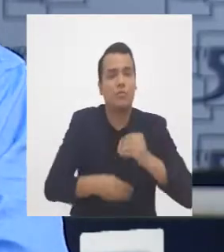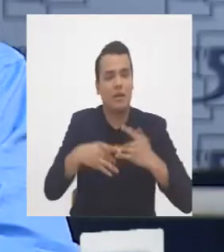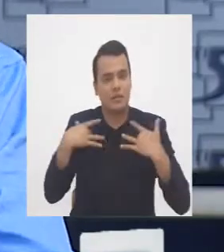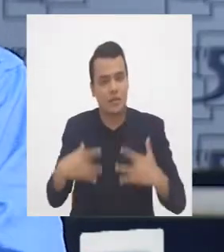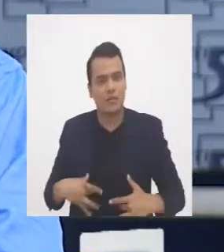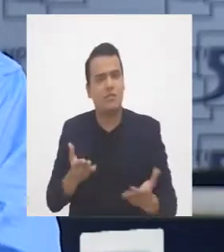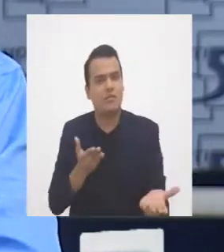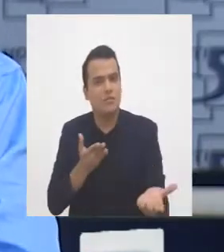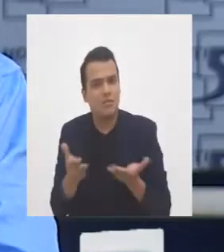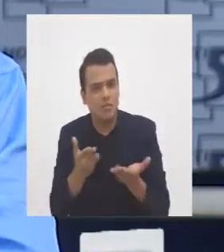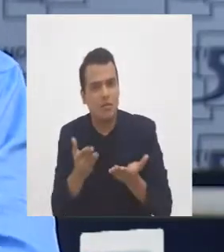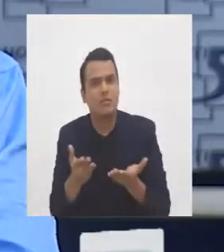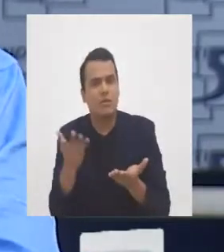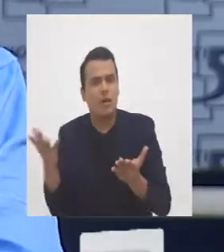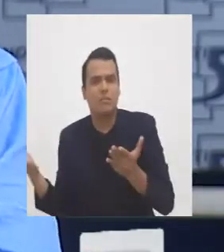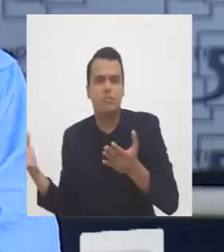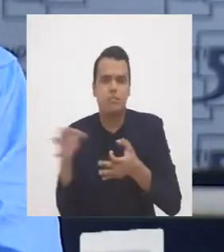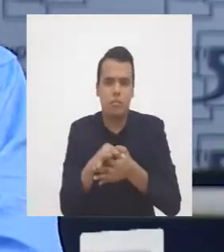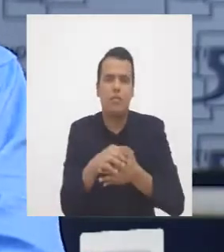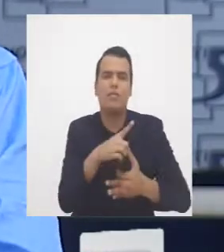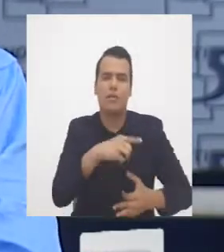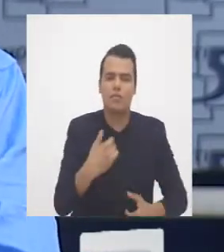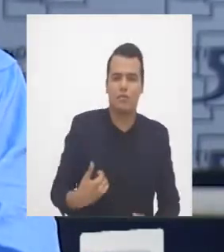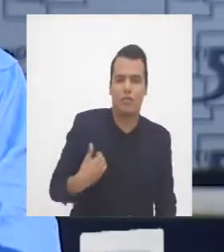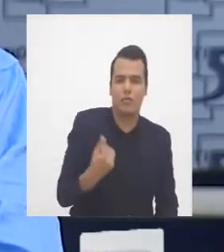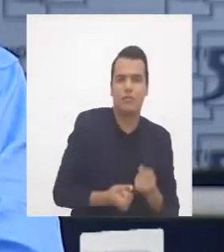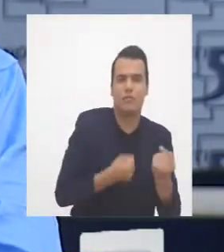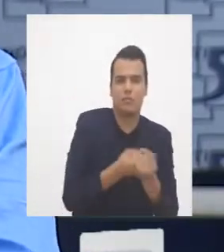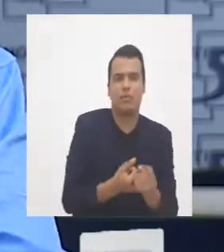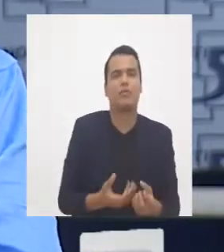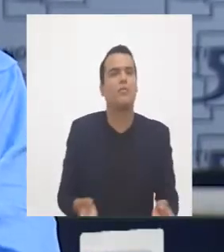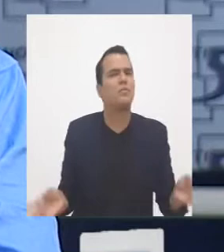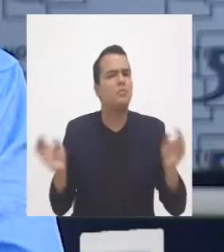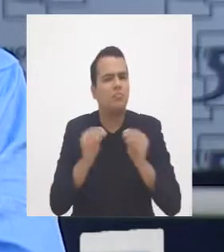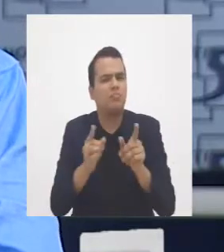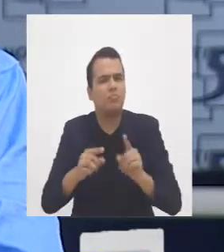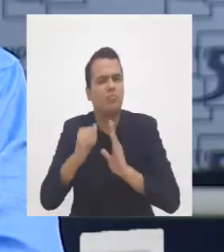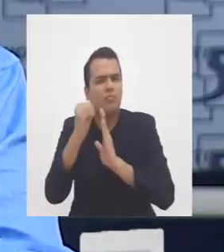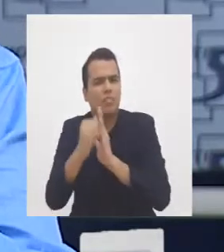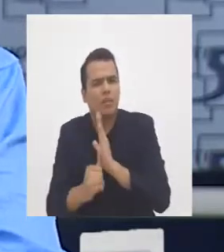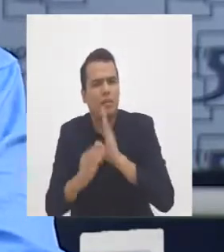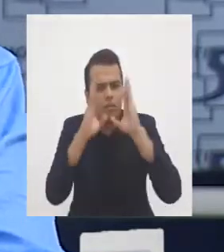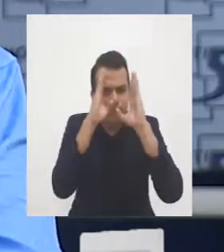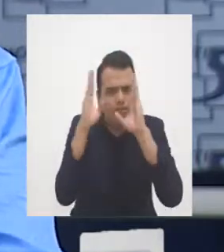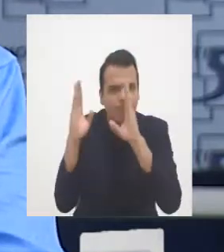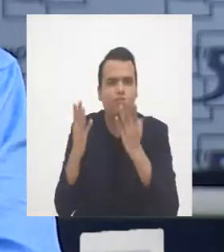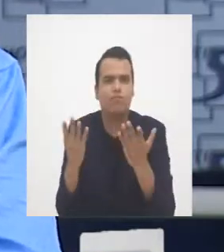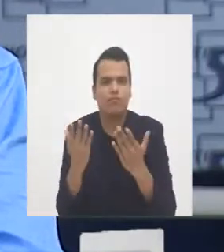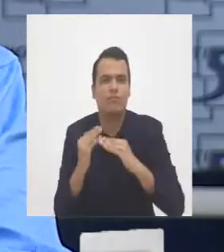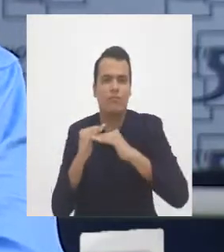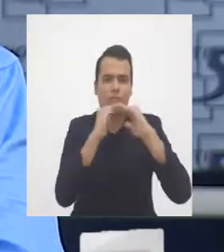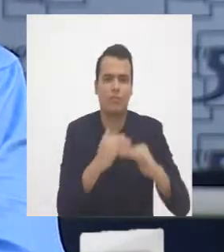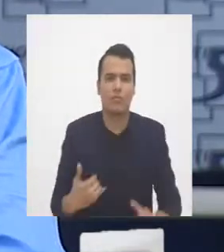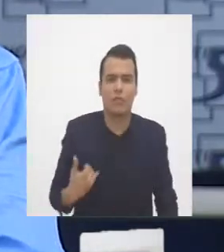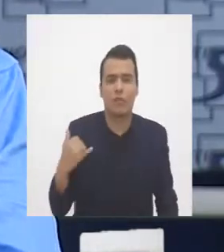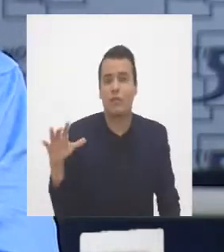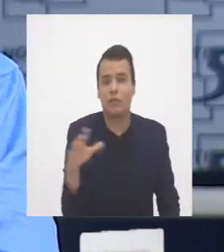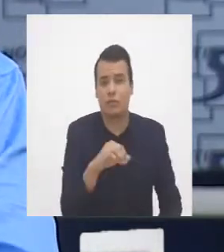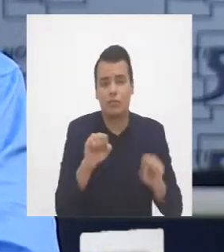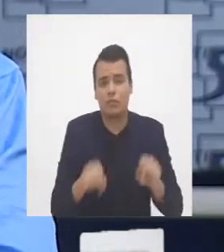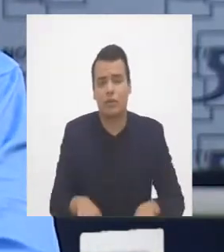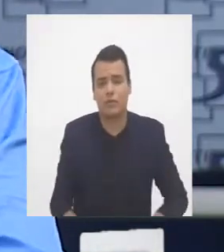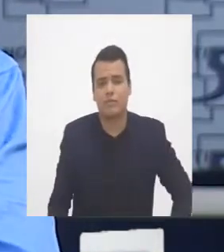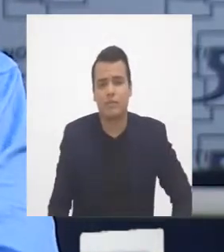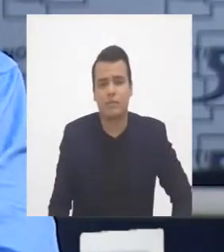droga. Sexto, fortalecer los servicios de salud amigables para los jóvenes. Séptimo, trabajar programas de joven a joven, es